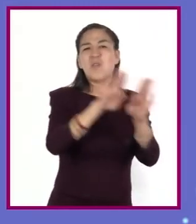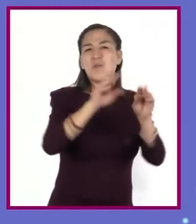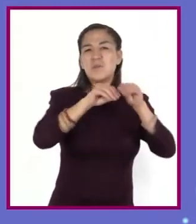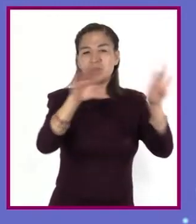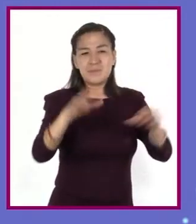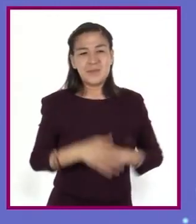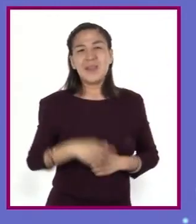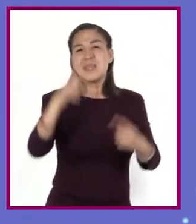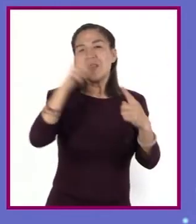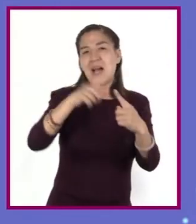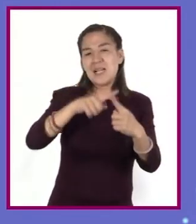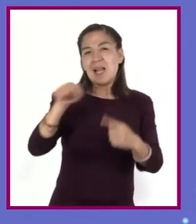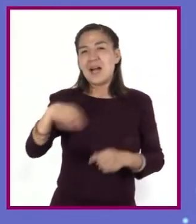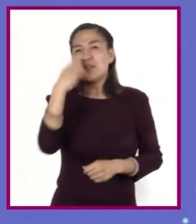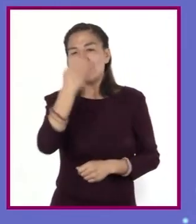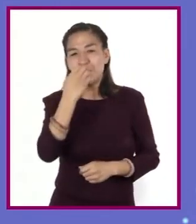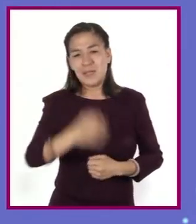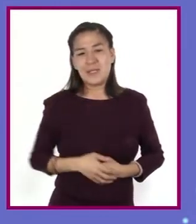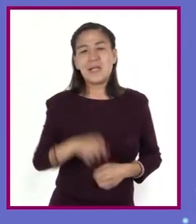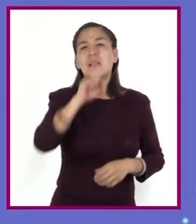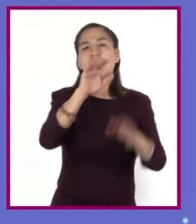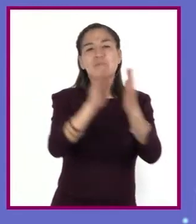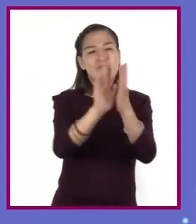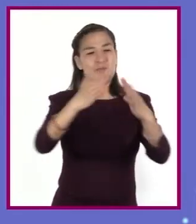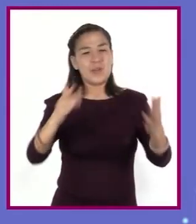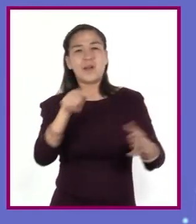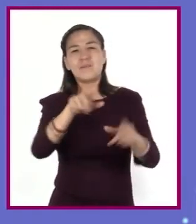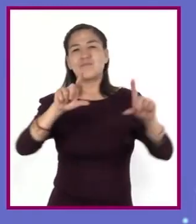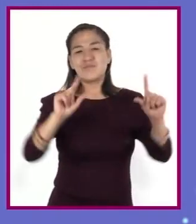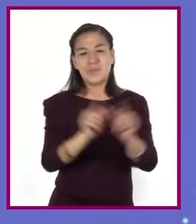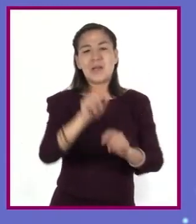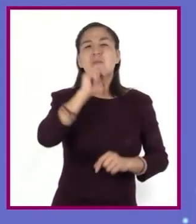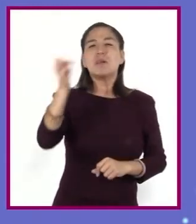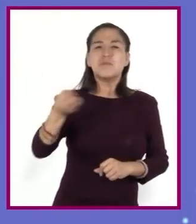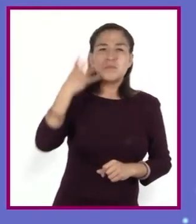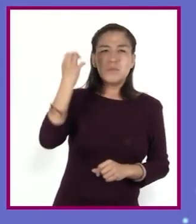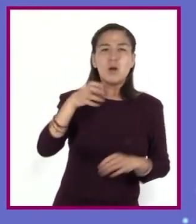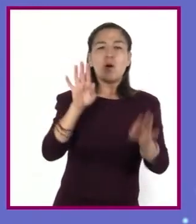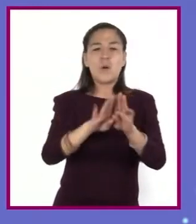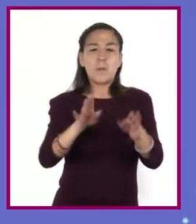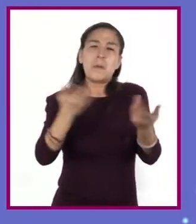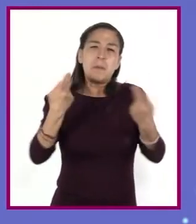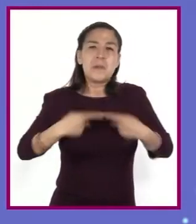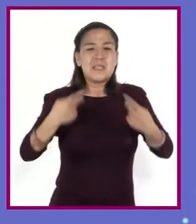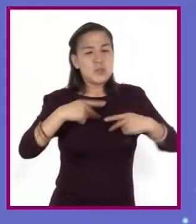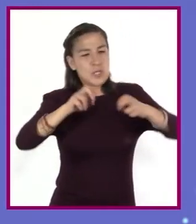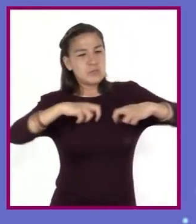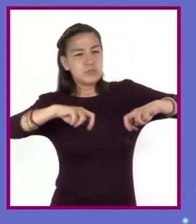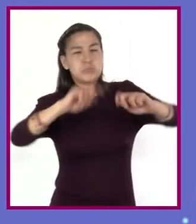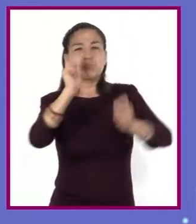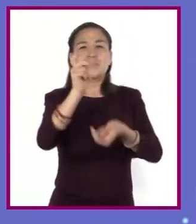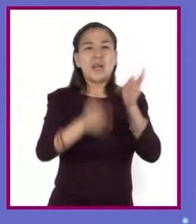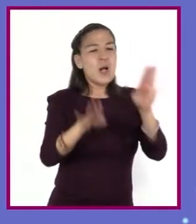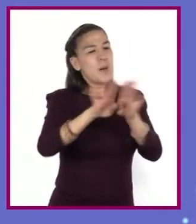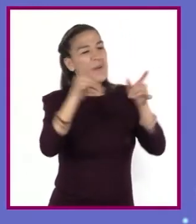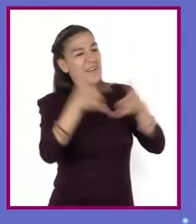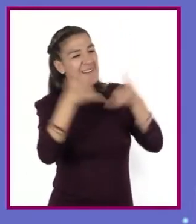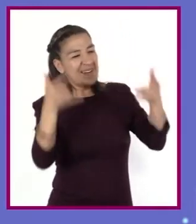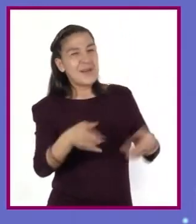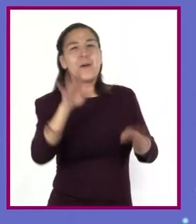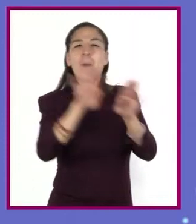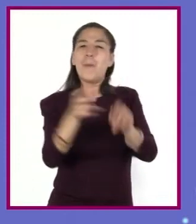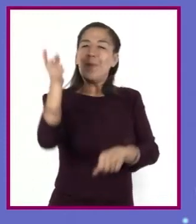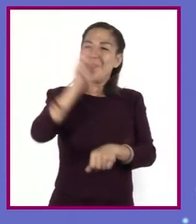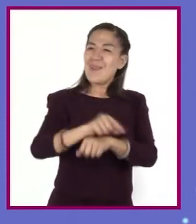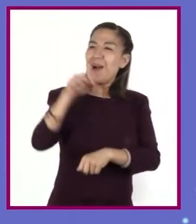escolares, de folletos, e incluso en charlas con personas cercanas. Por ejemplo, para contar cómo estuvo nuestro